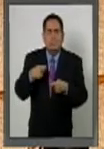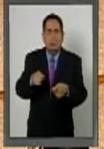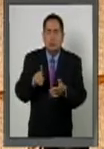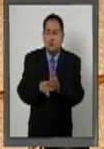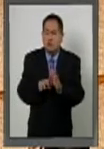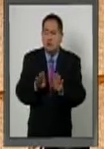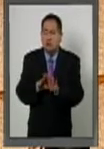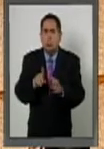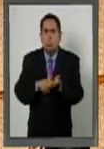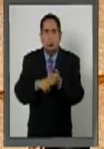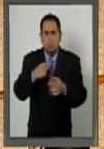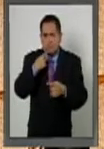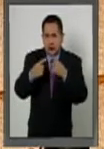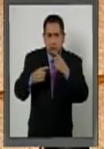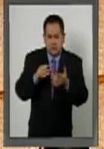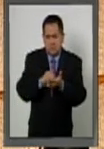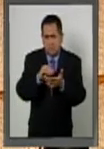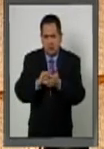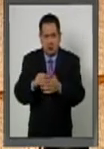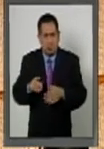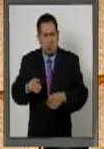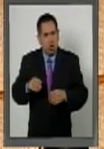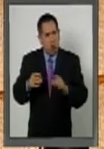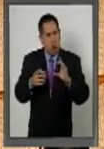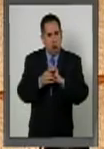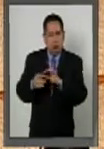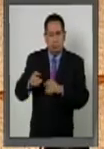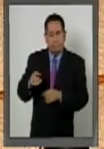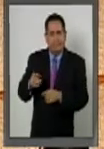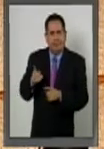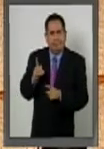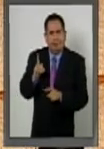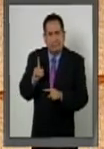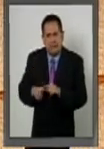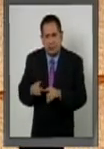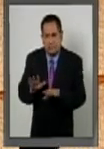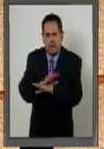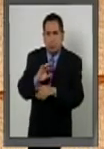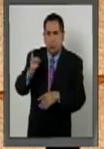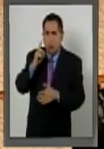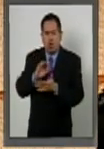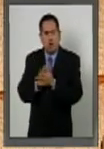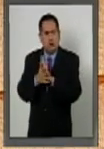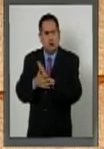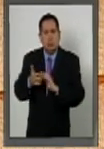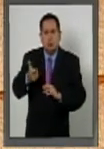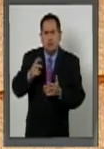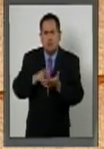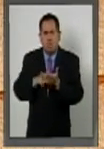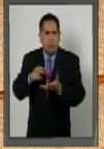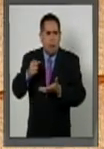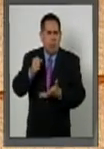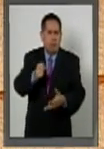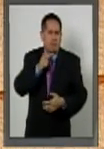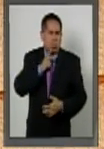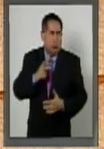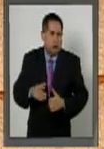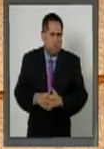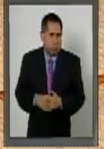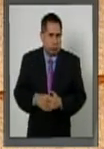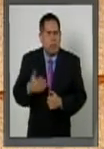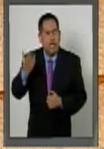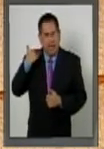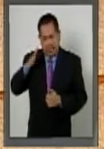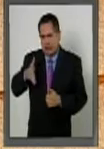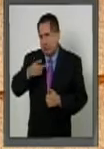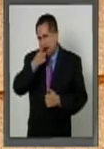de esto se condiciona al ajuste del tipo de cambio y al nivel de precios del petróleo. Ya